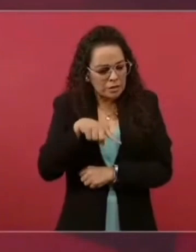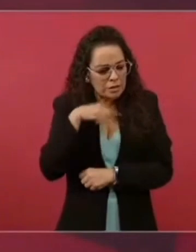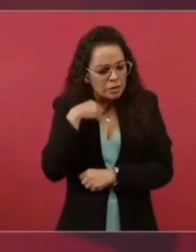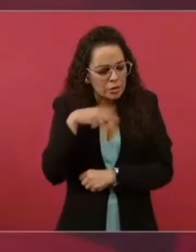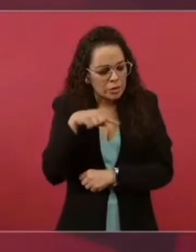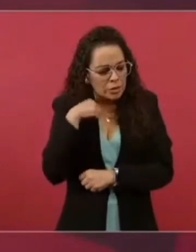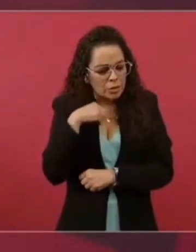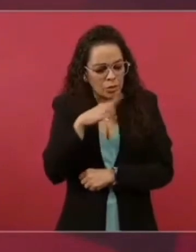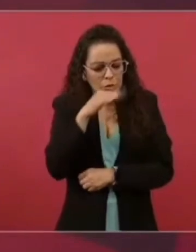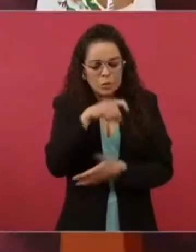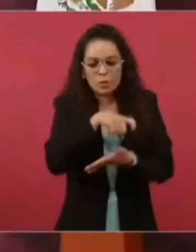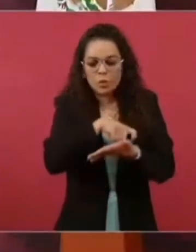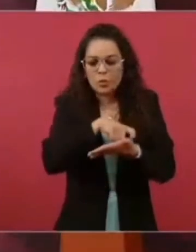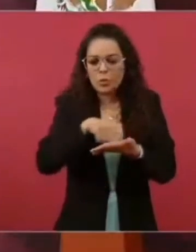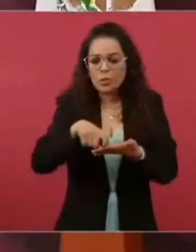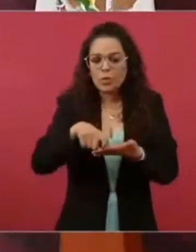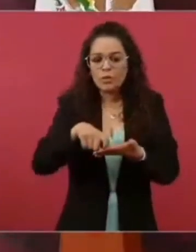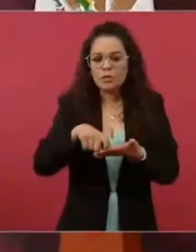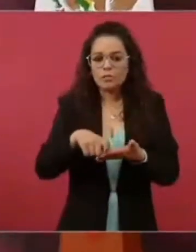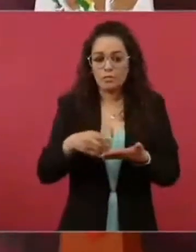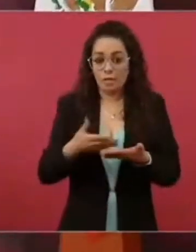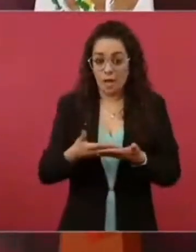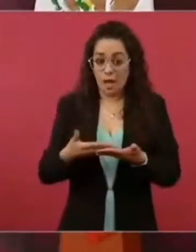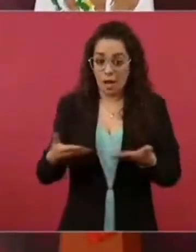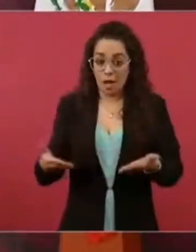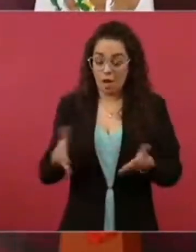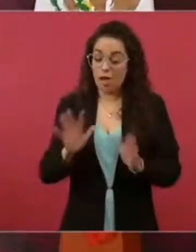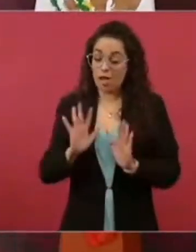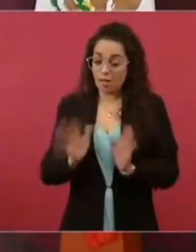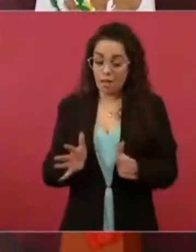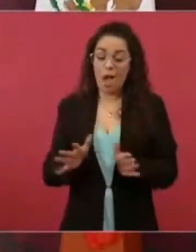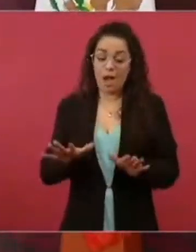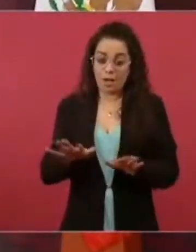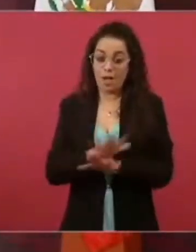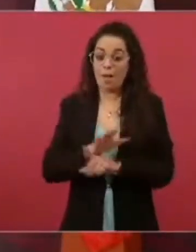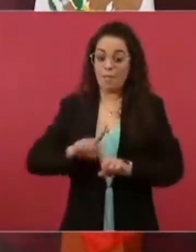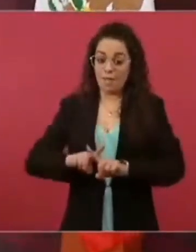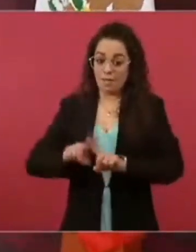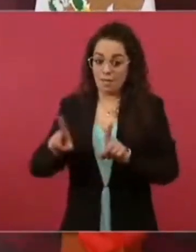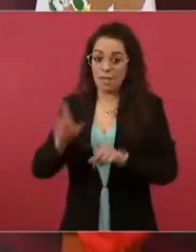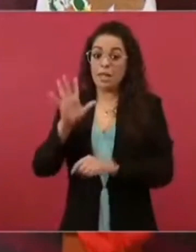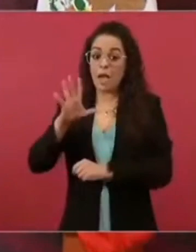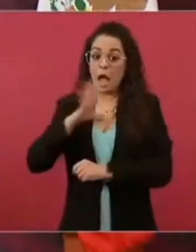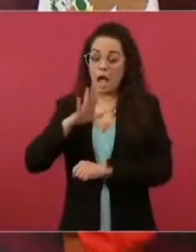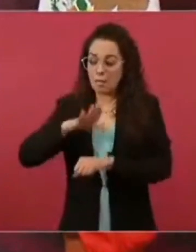Ahora es distinto, ¿sí? Hay empleo,